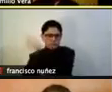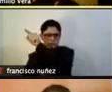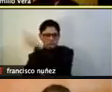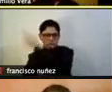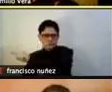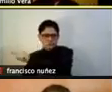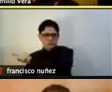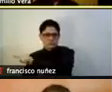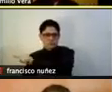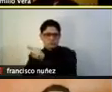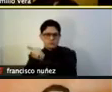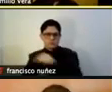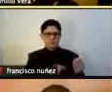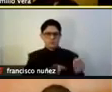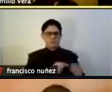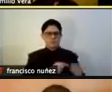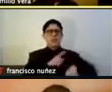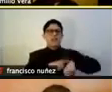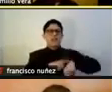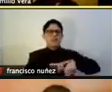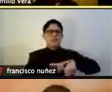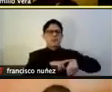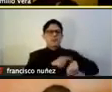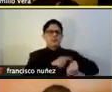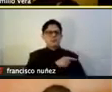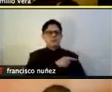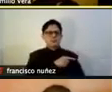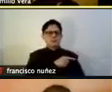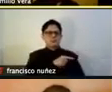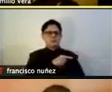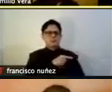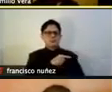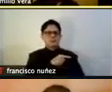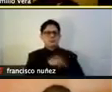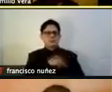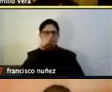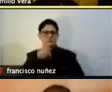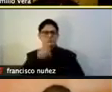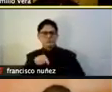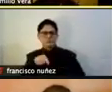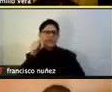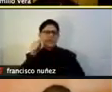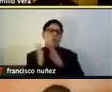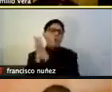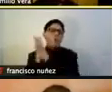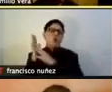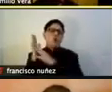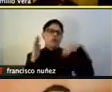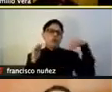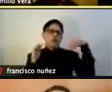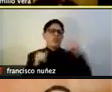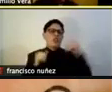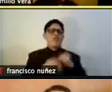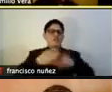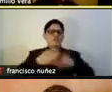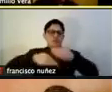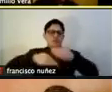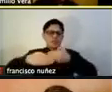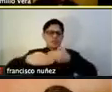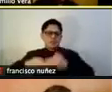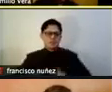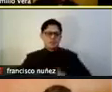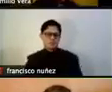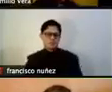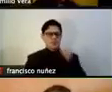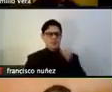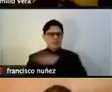uno produce modelos de velocidad con profundidad. uh-huh. Ahora tengo